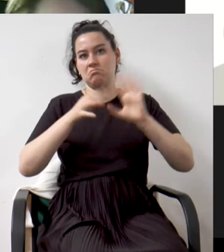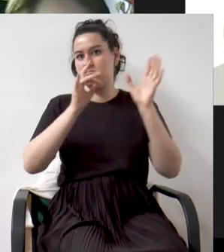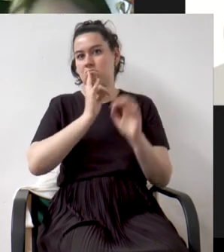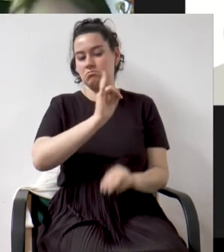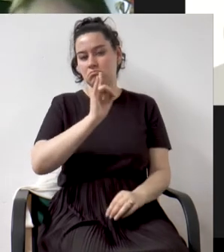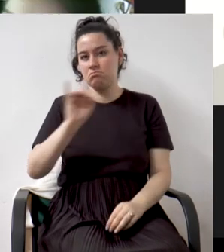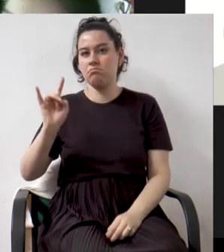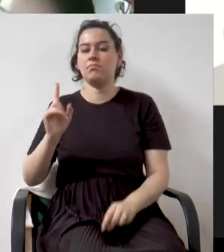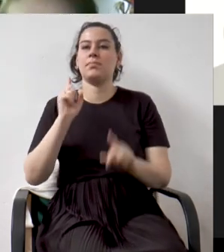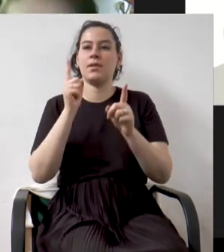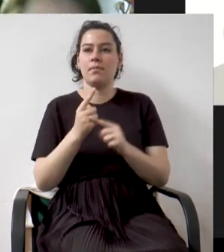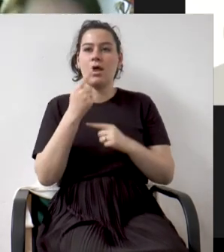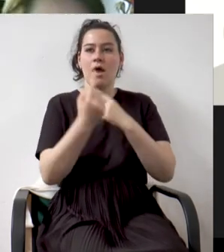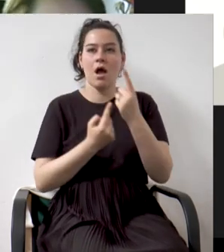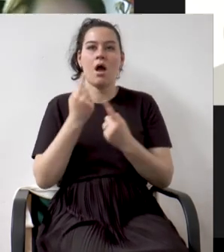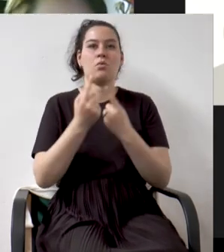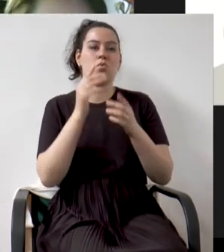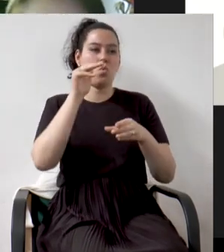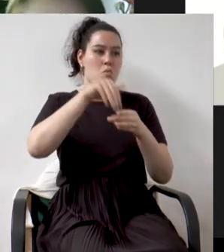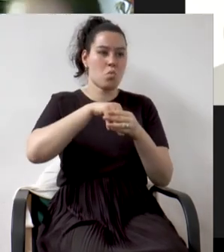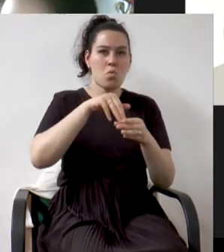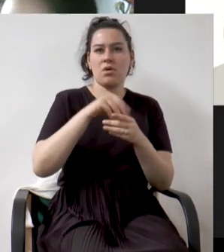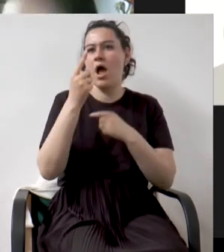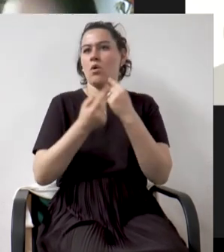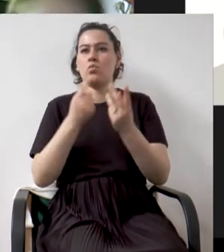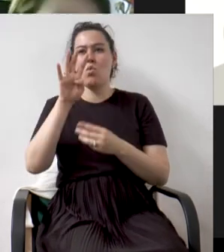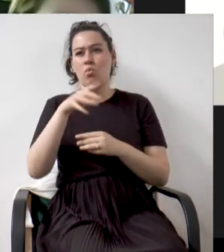y demás. Algunos lo hicieron con urna, otros lo hicieron vía web.